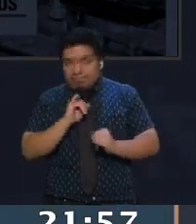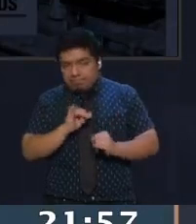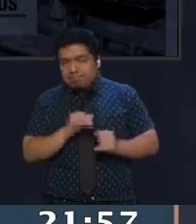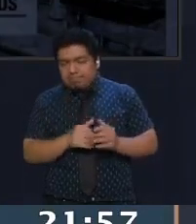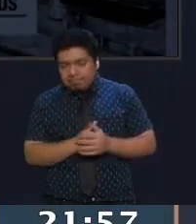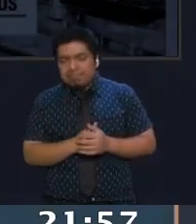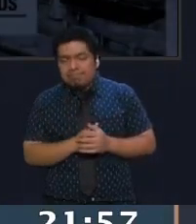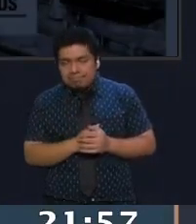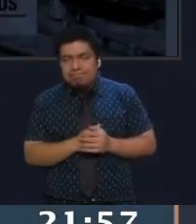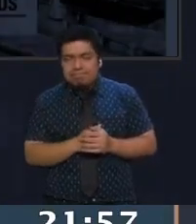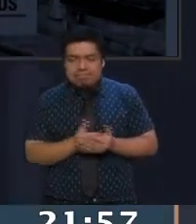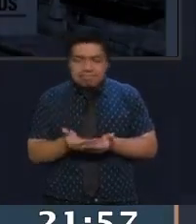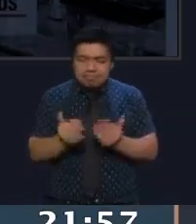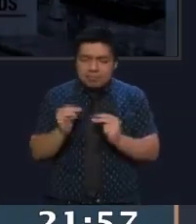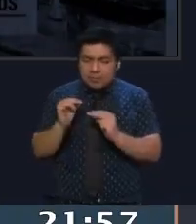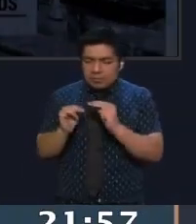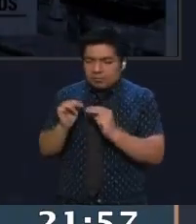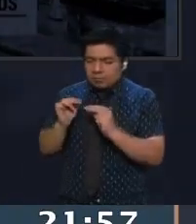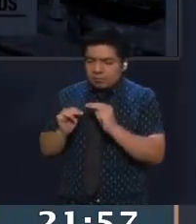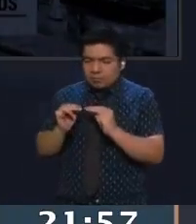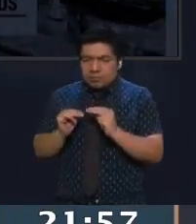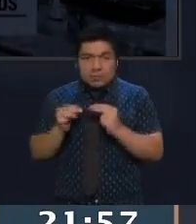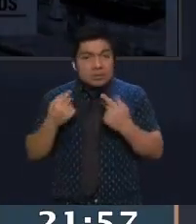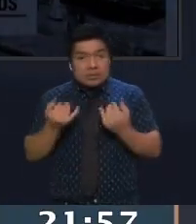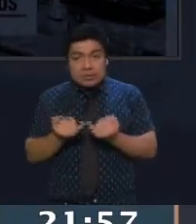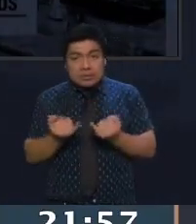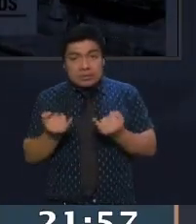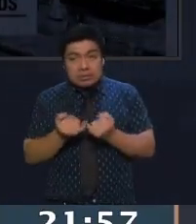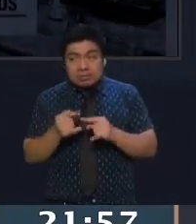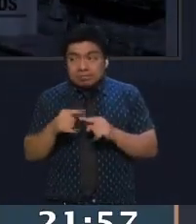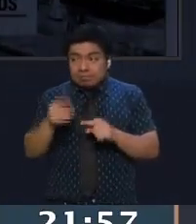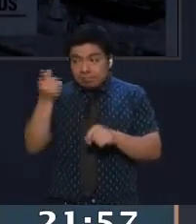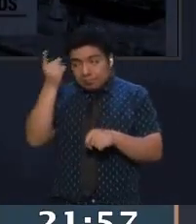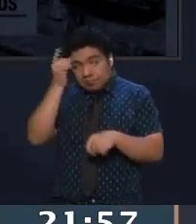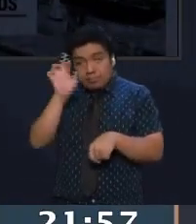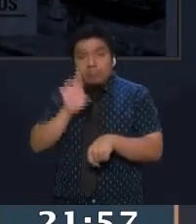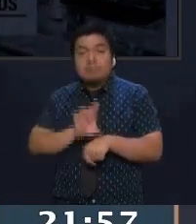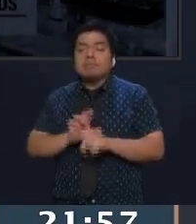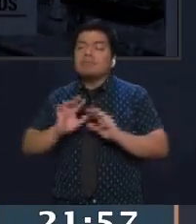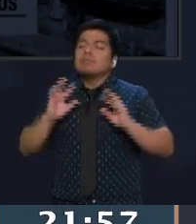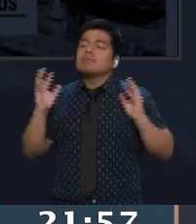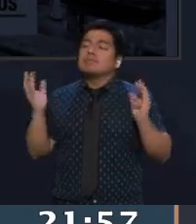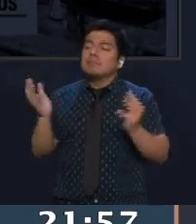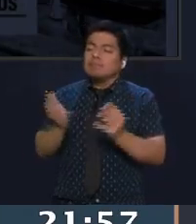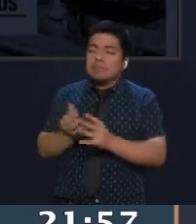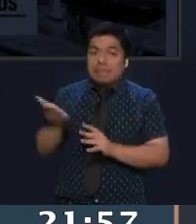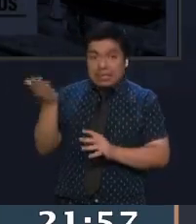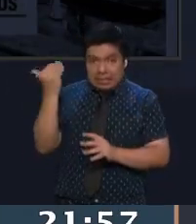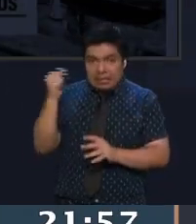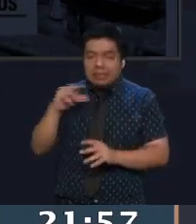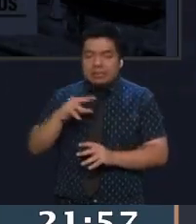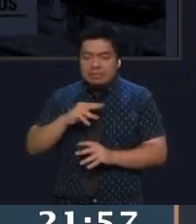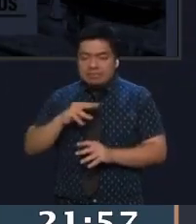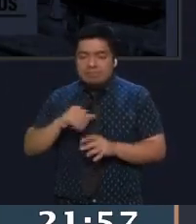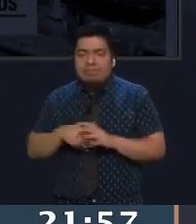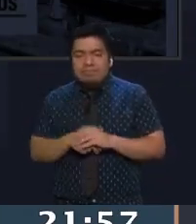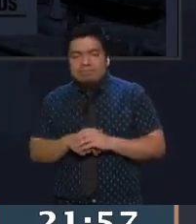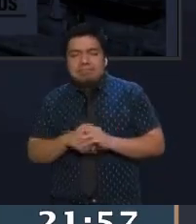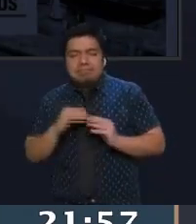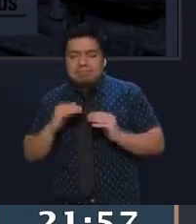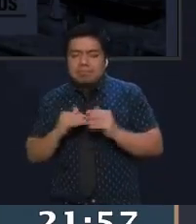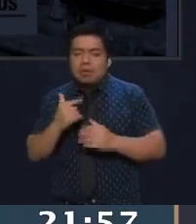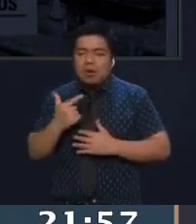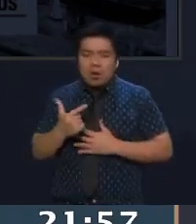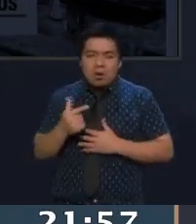digamos, al nivel de grandes directores de orquestas, ¿no? Que en su momento hubo como Glenn